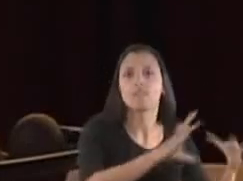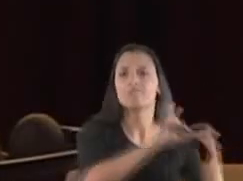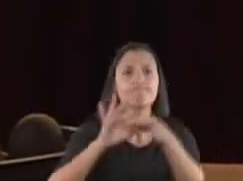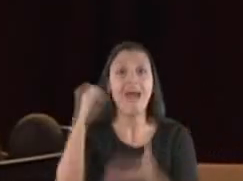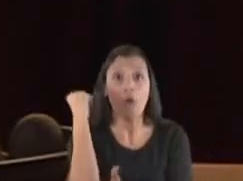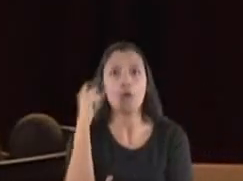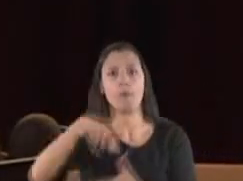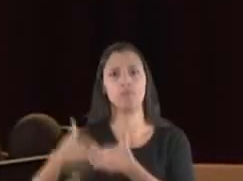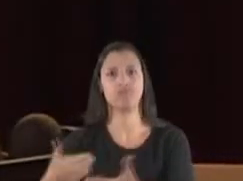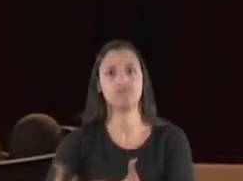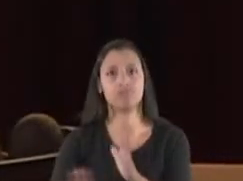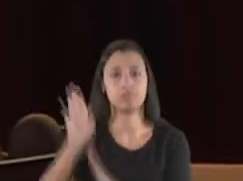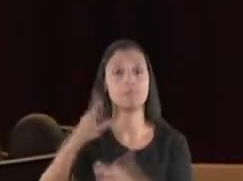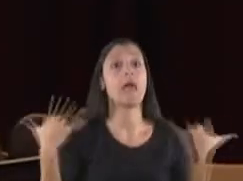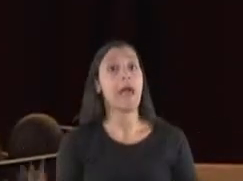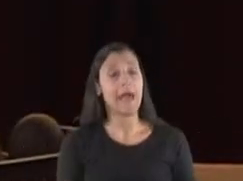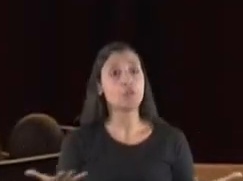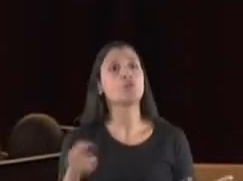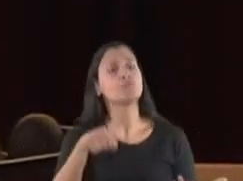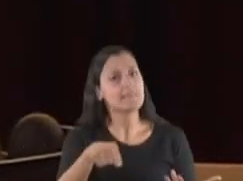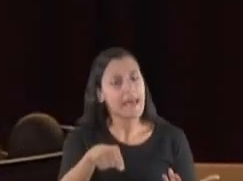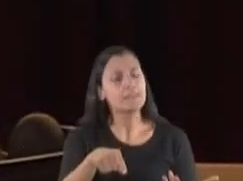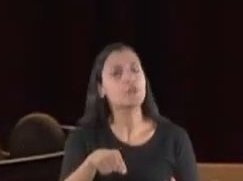Y por lo tanto, se convierte